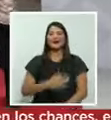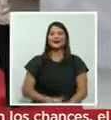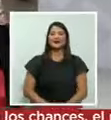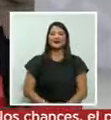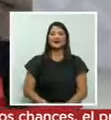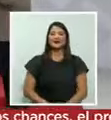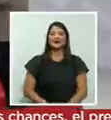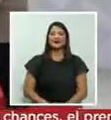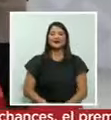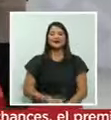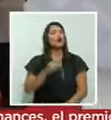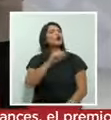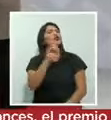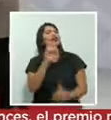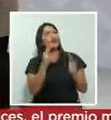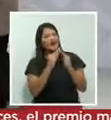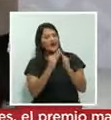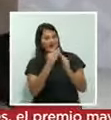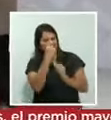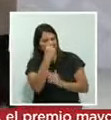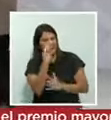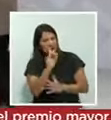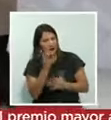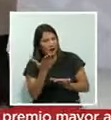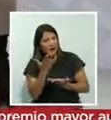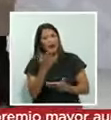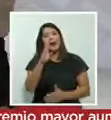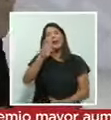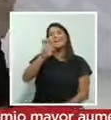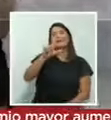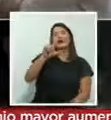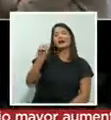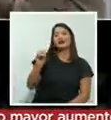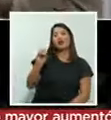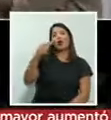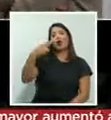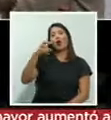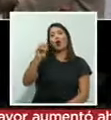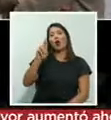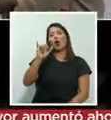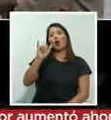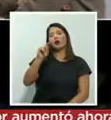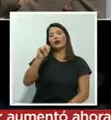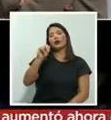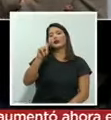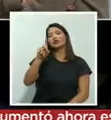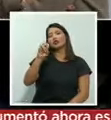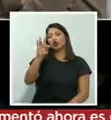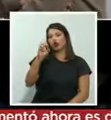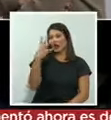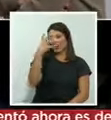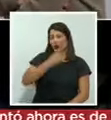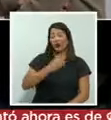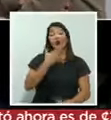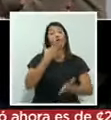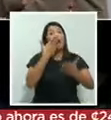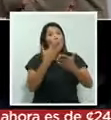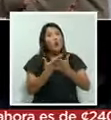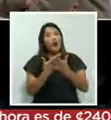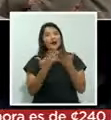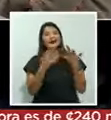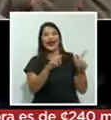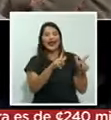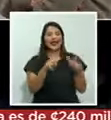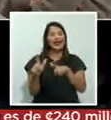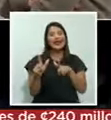Bajamos por acá. ¿Y de qué parte de Escazú viene? En Bello Horizonte. Ay, qué bonito, Bello Horizonte de Escazú. Bueno, listísimo,